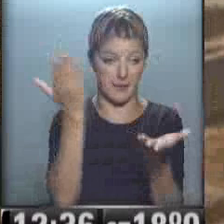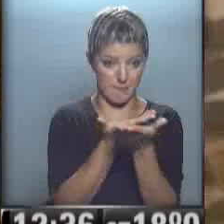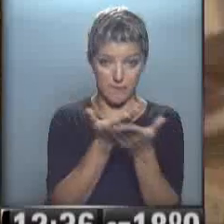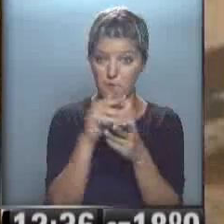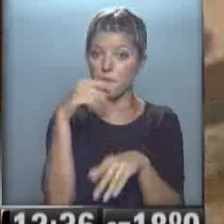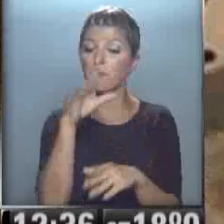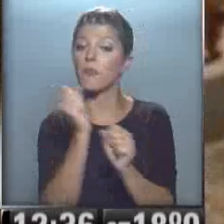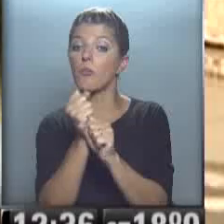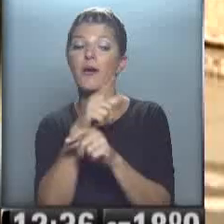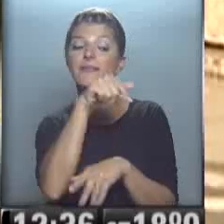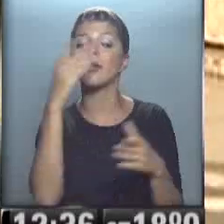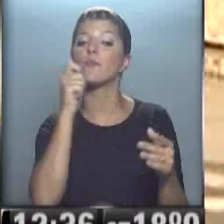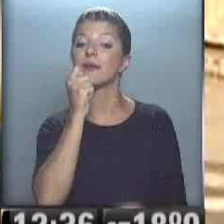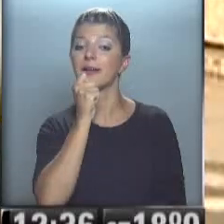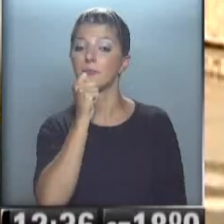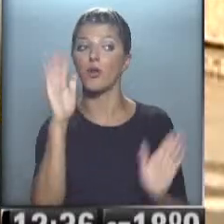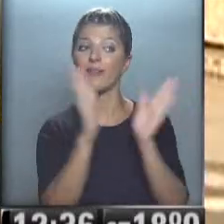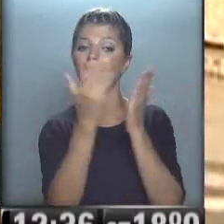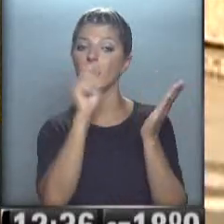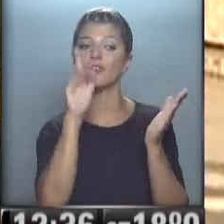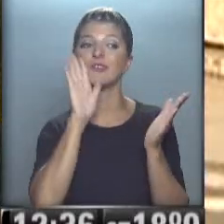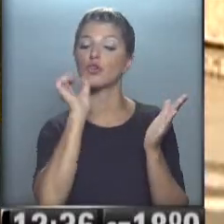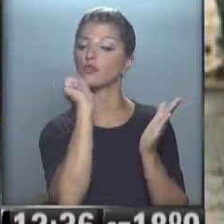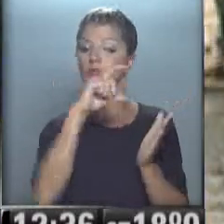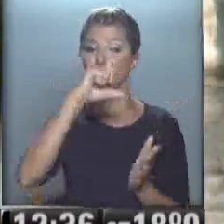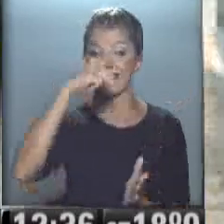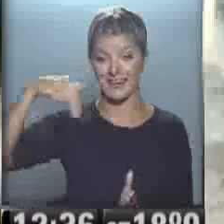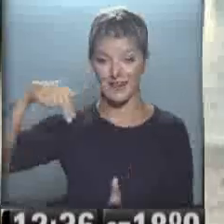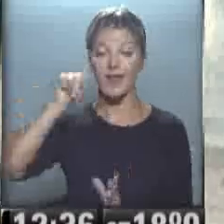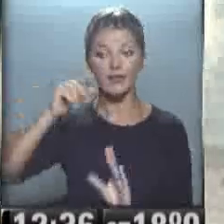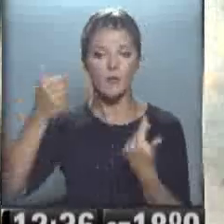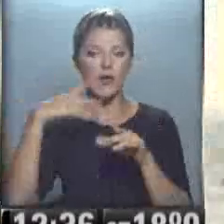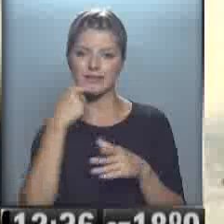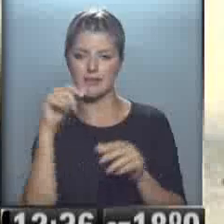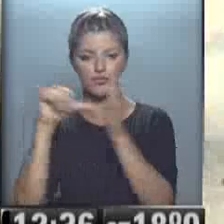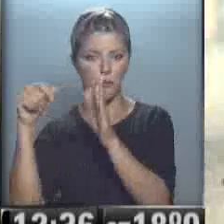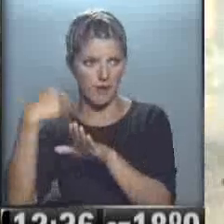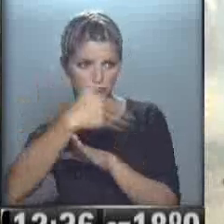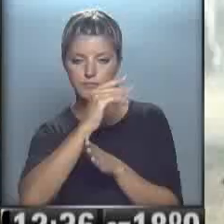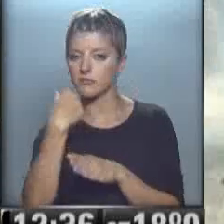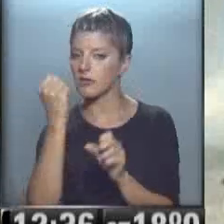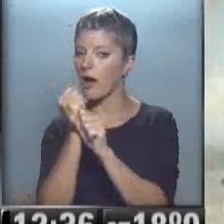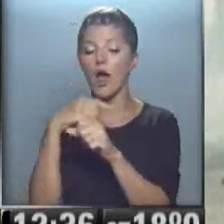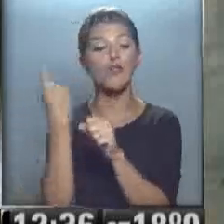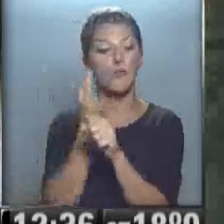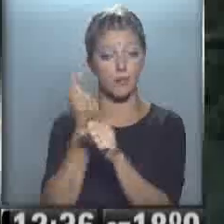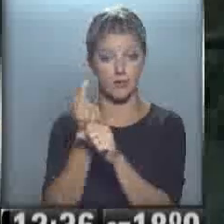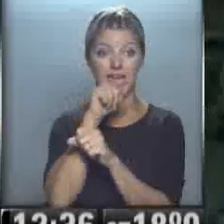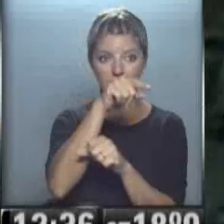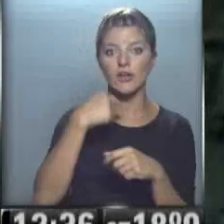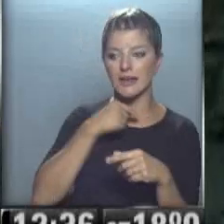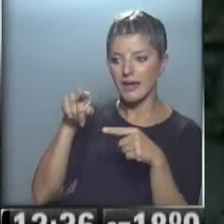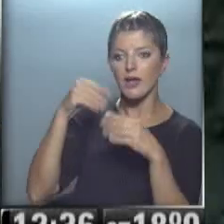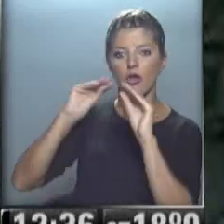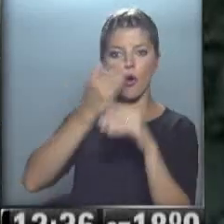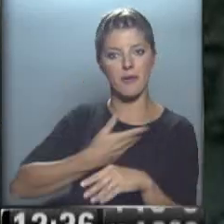país a la cadena estadounidense CNN a la que imputó de contribuir a su desestabilización Yo le pedí a